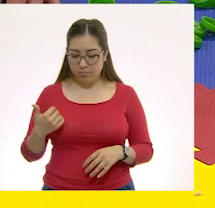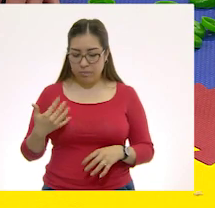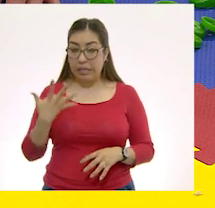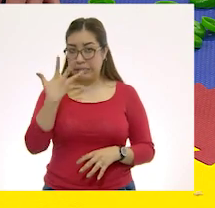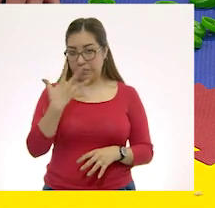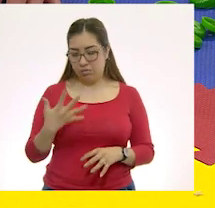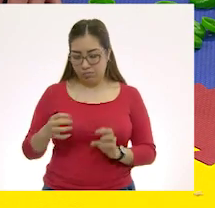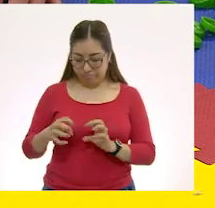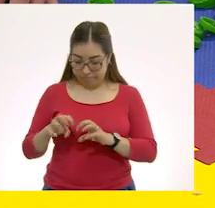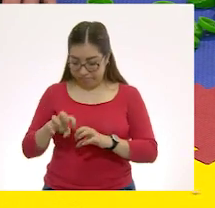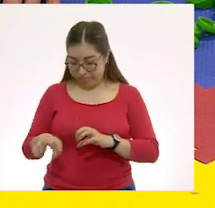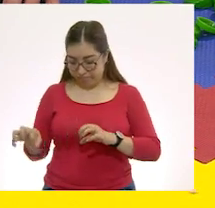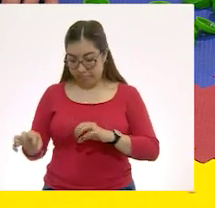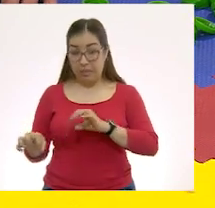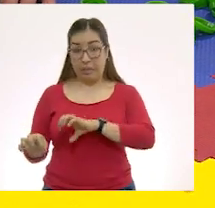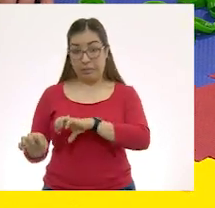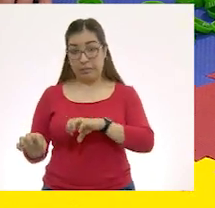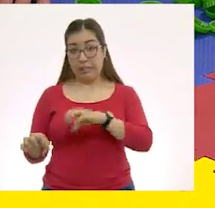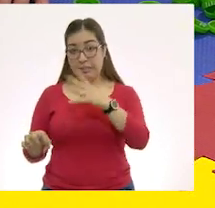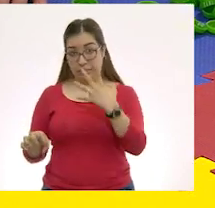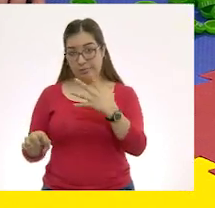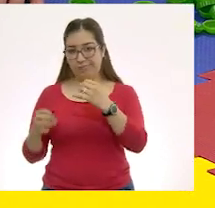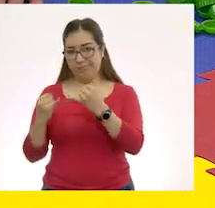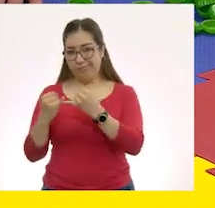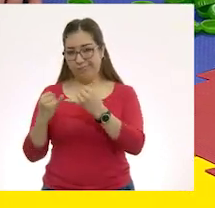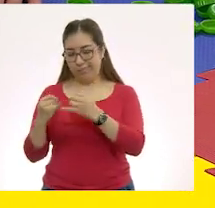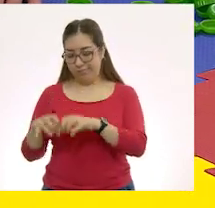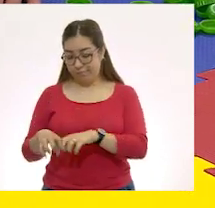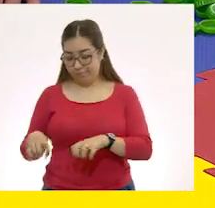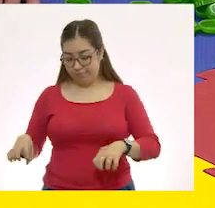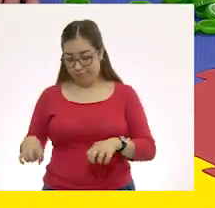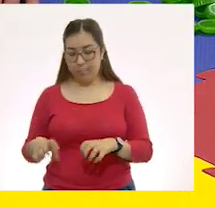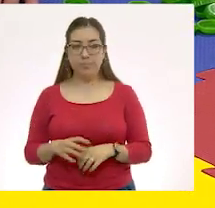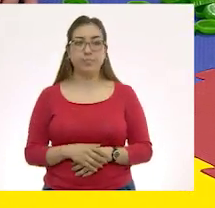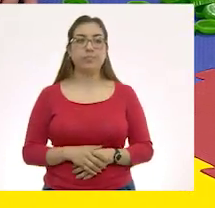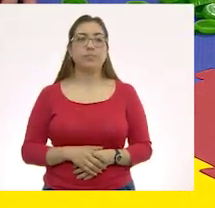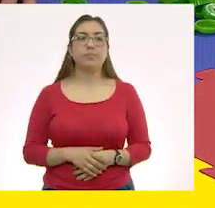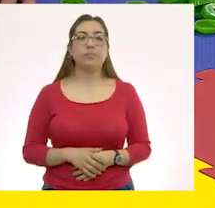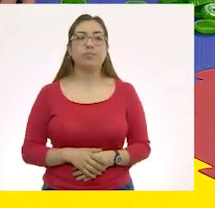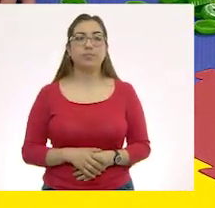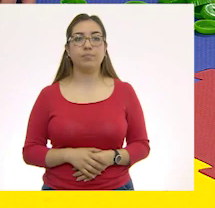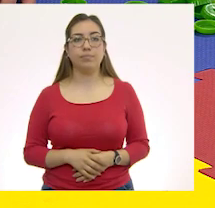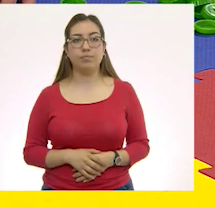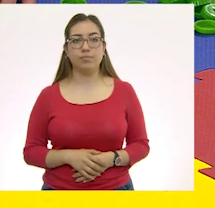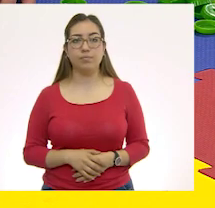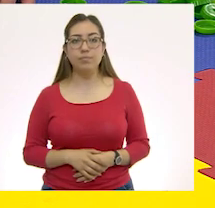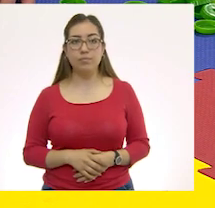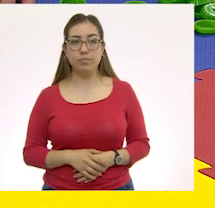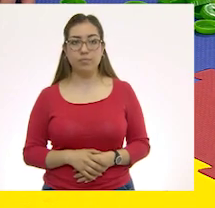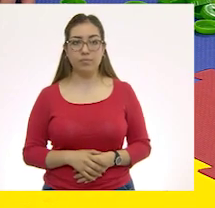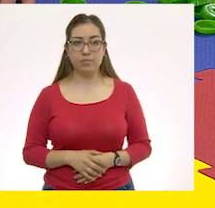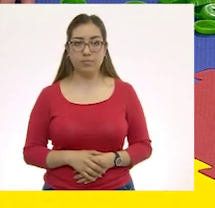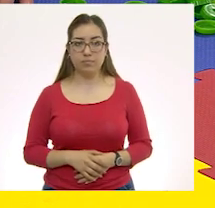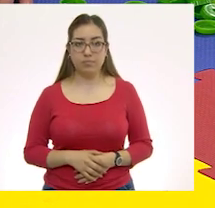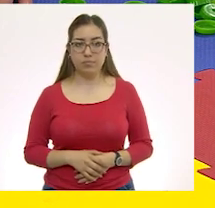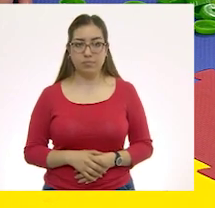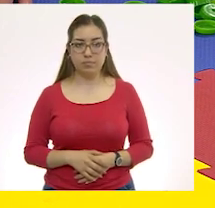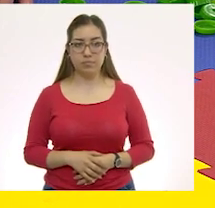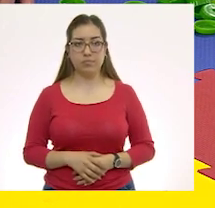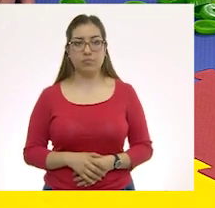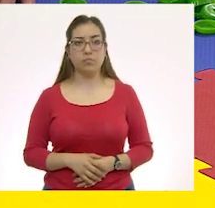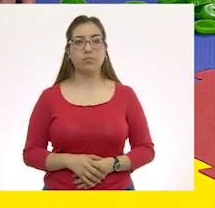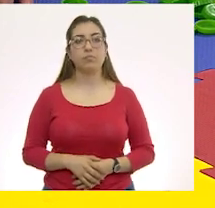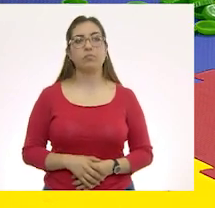que hay cinco y la última división del montón 345 y